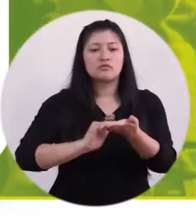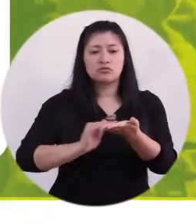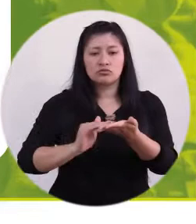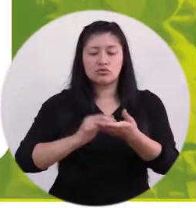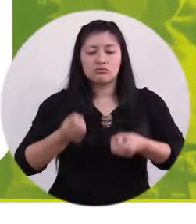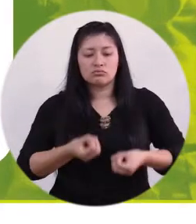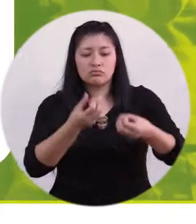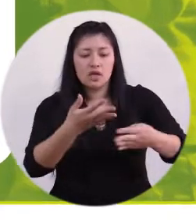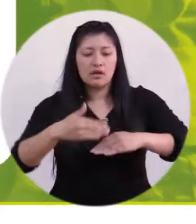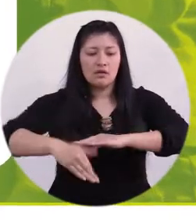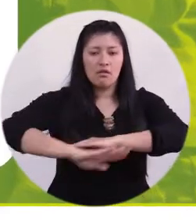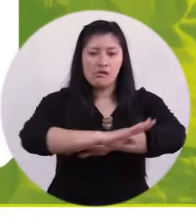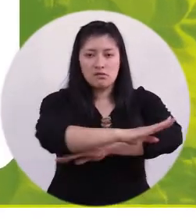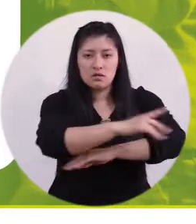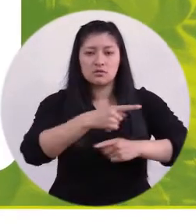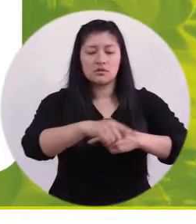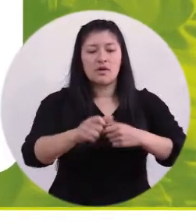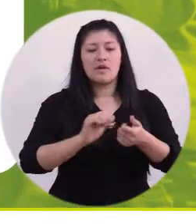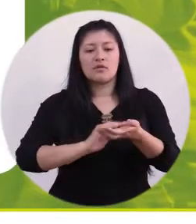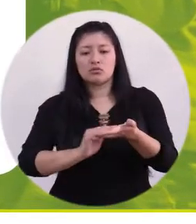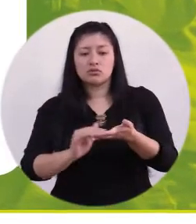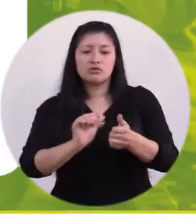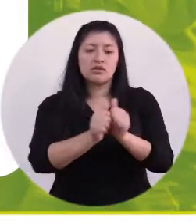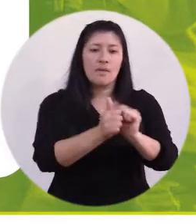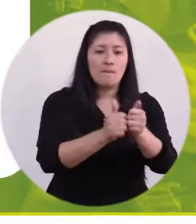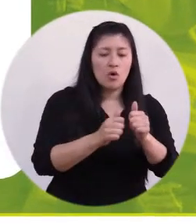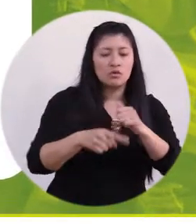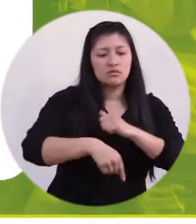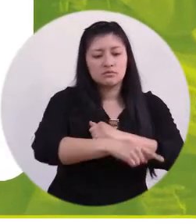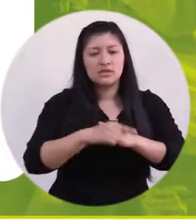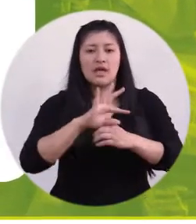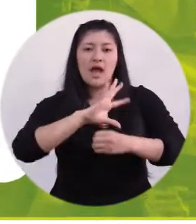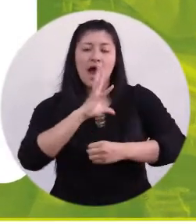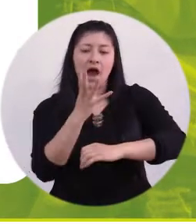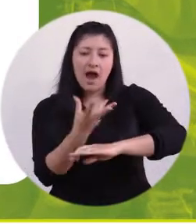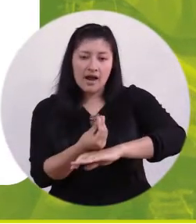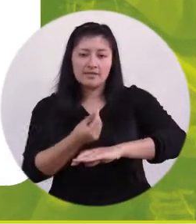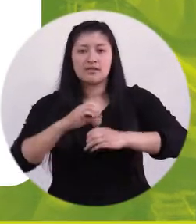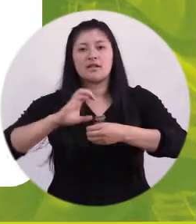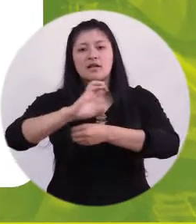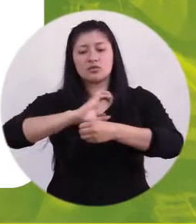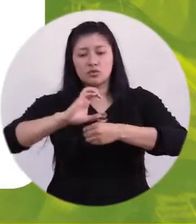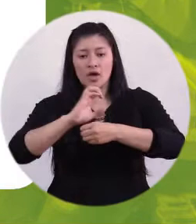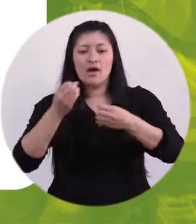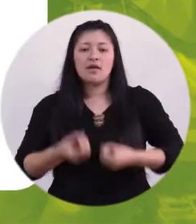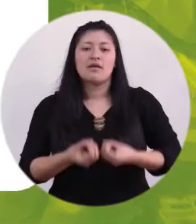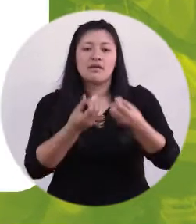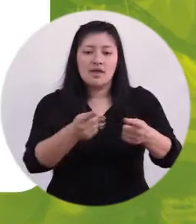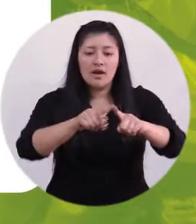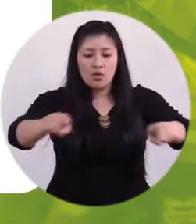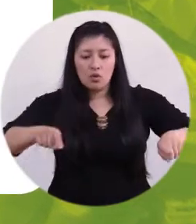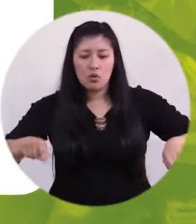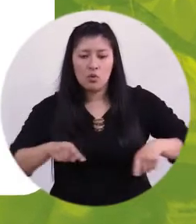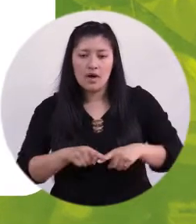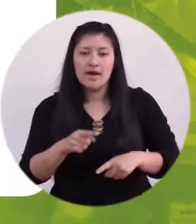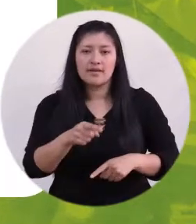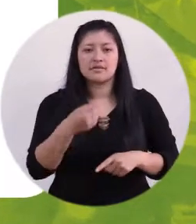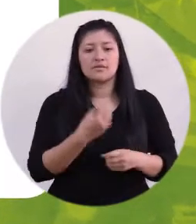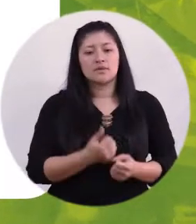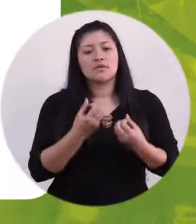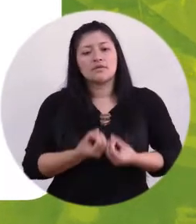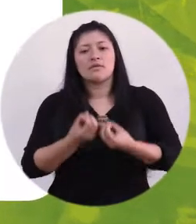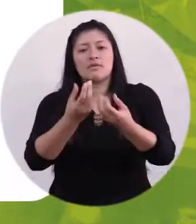materiales para mantenimiento de vías de escenarios deportivos arte en la ciudad dotación de salones comunales